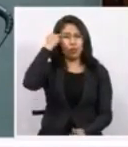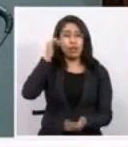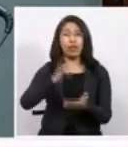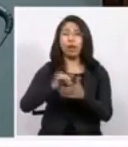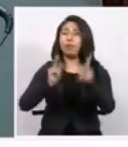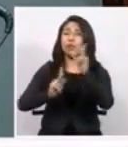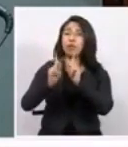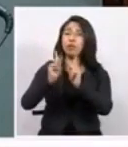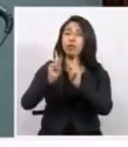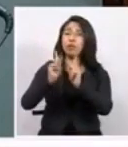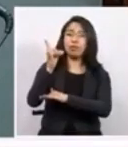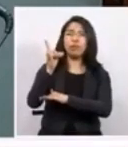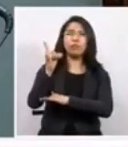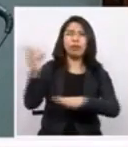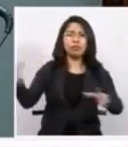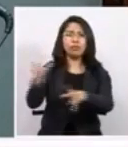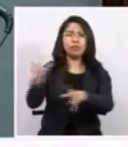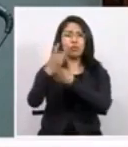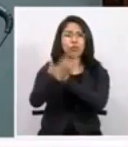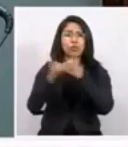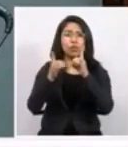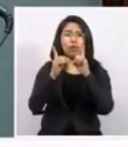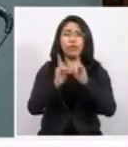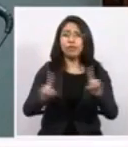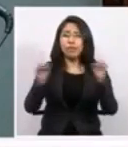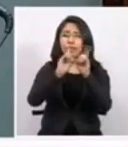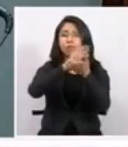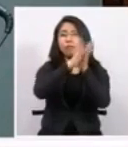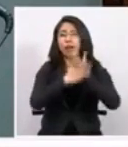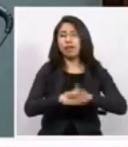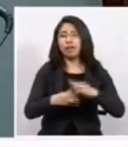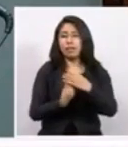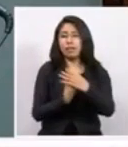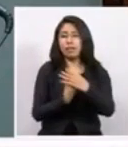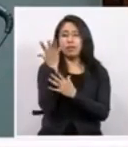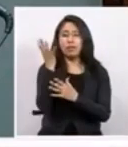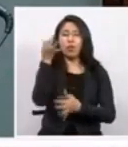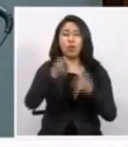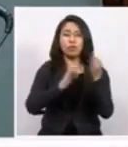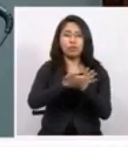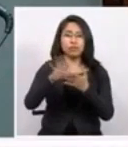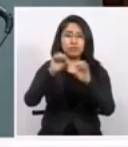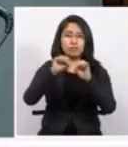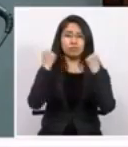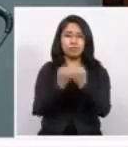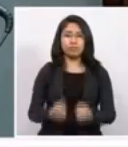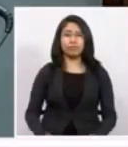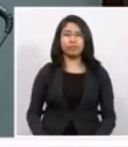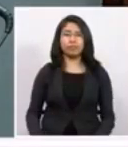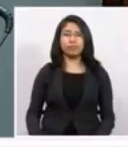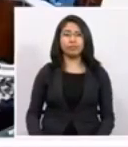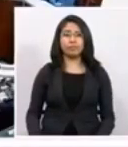levantó para recuperar la democracia, la dignidad, la paz, el crecimiento y la justicia social.